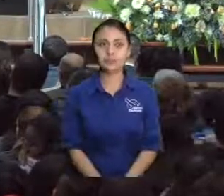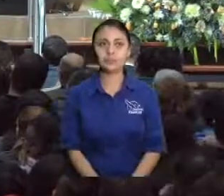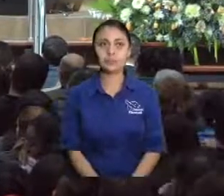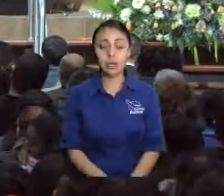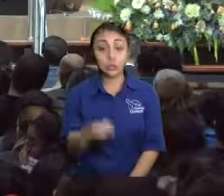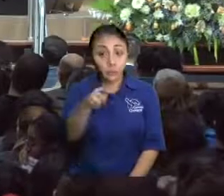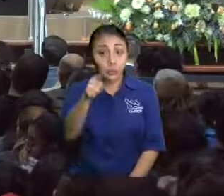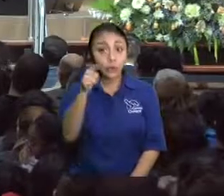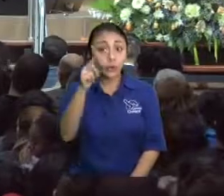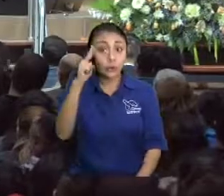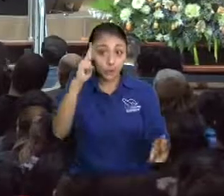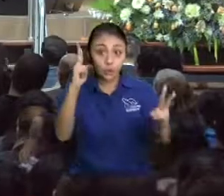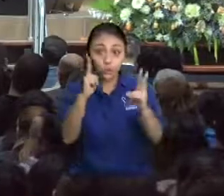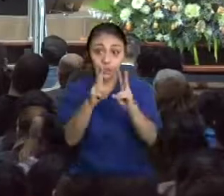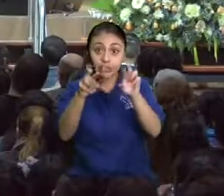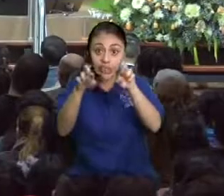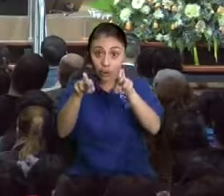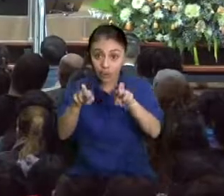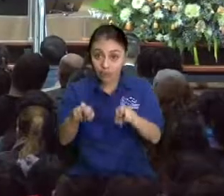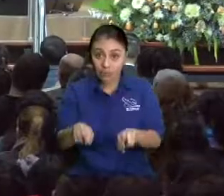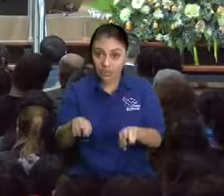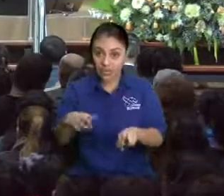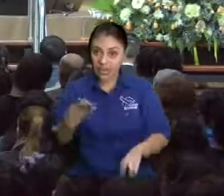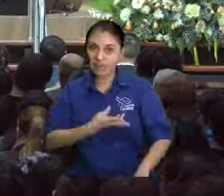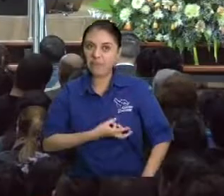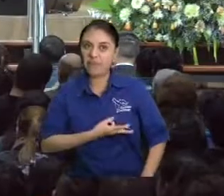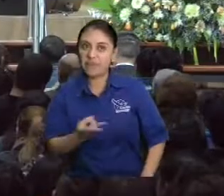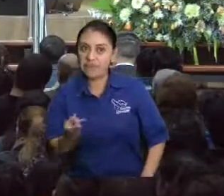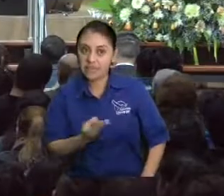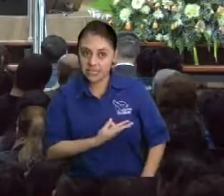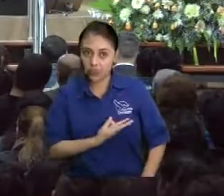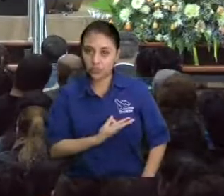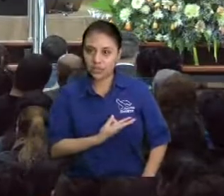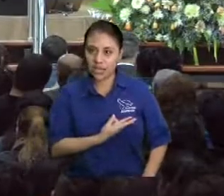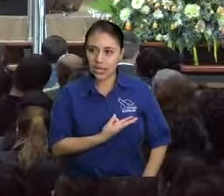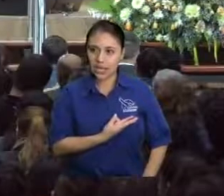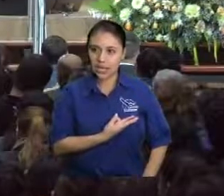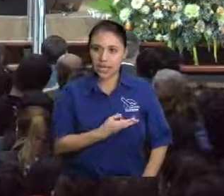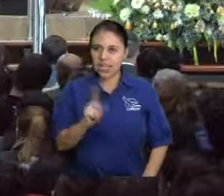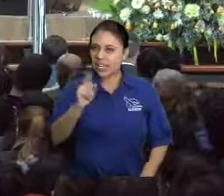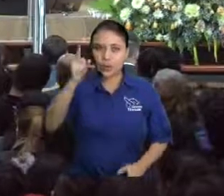¿Conoce algún impío? Ese es menospreciador.